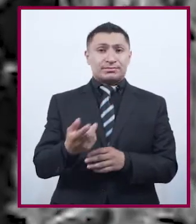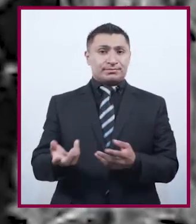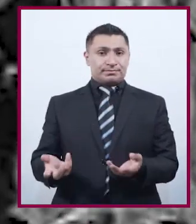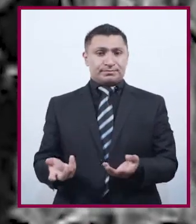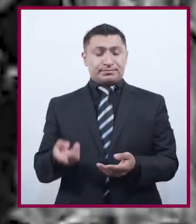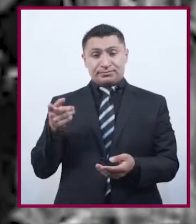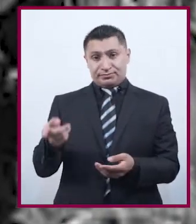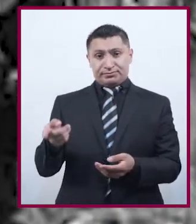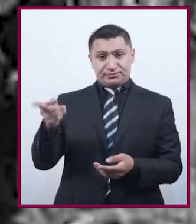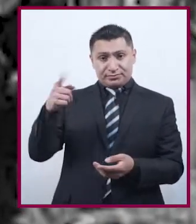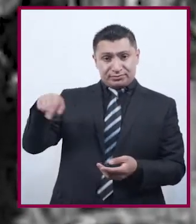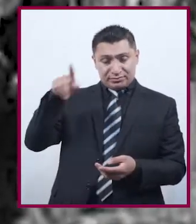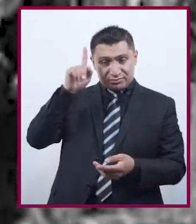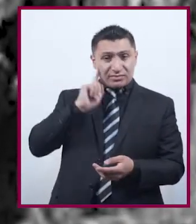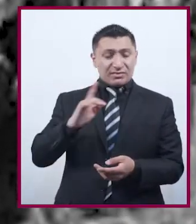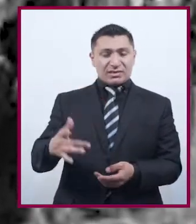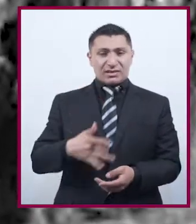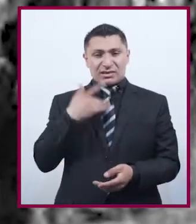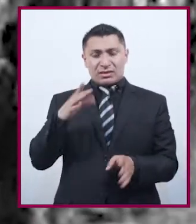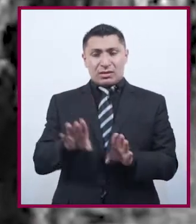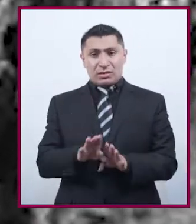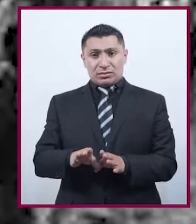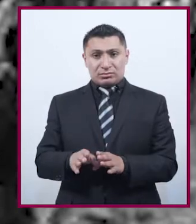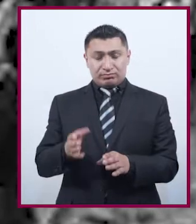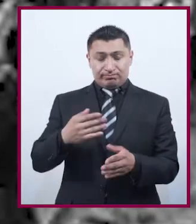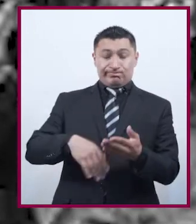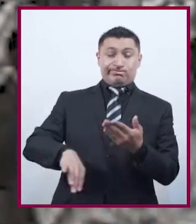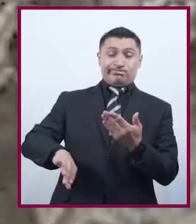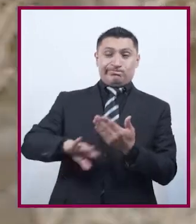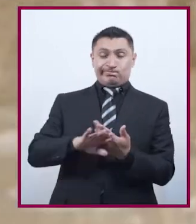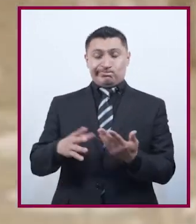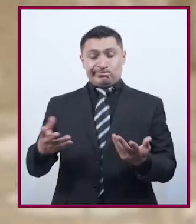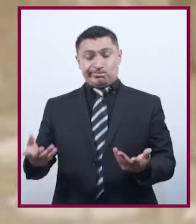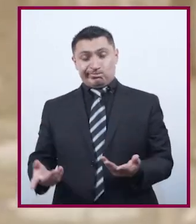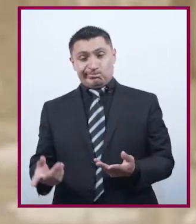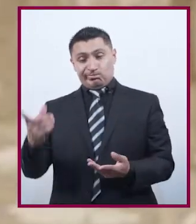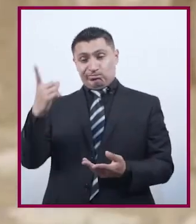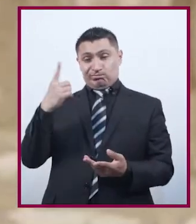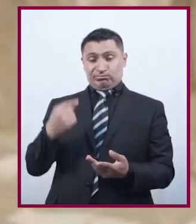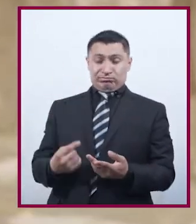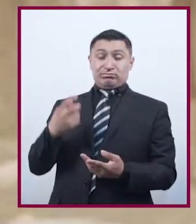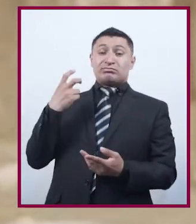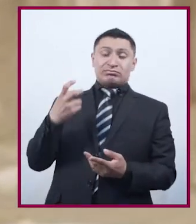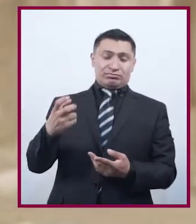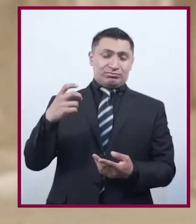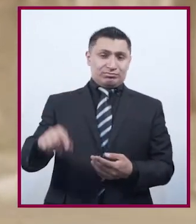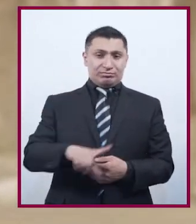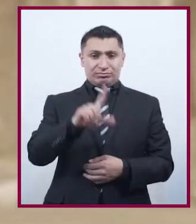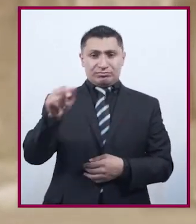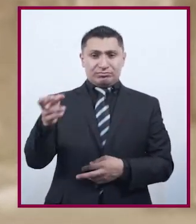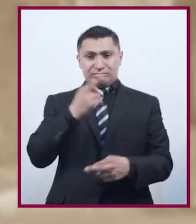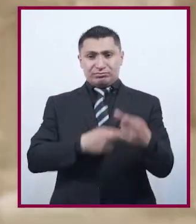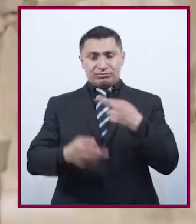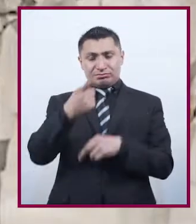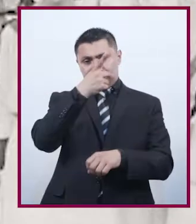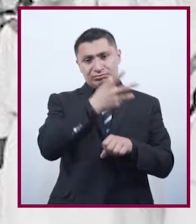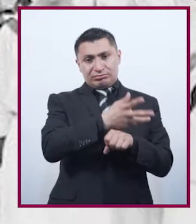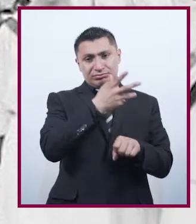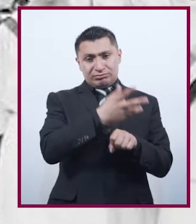voz, y ellas se sintieron muy ofendidas y como consecuencia de ello, cuando regresan a